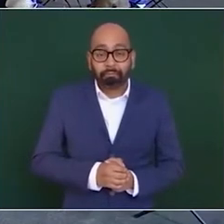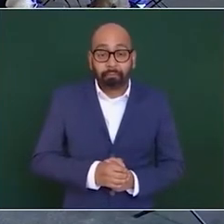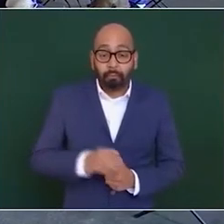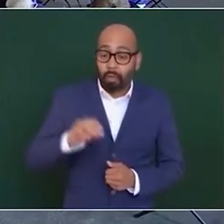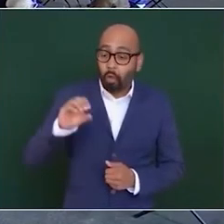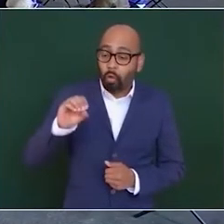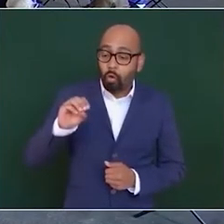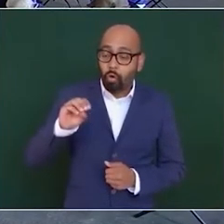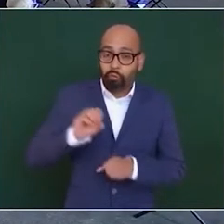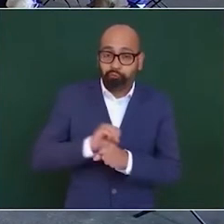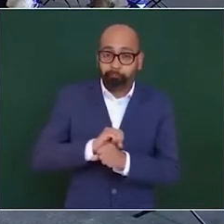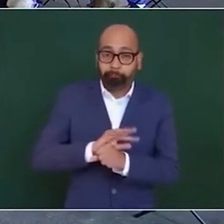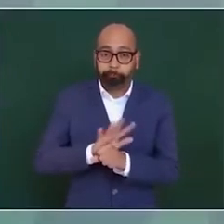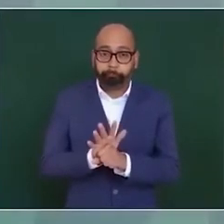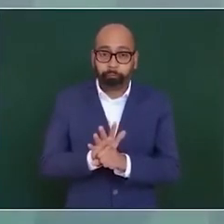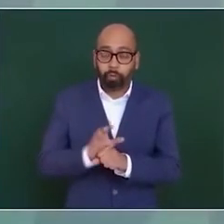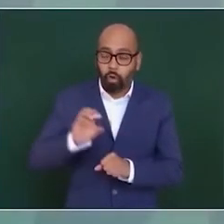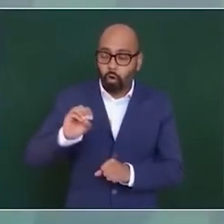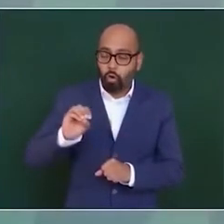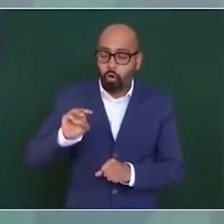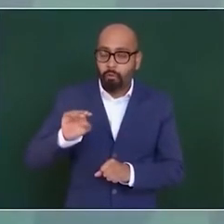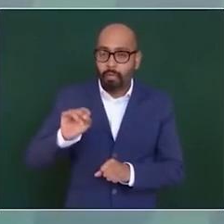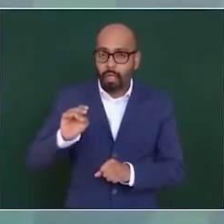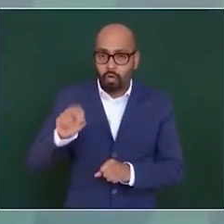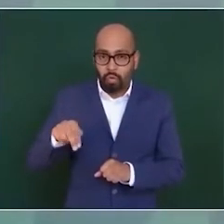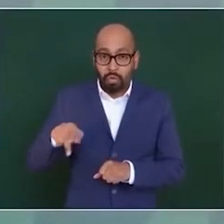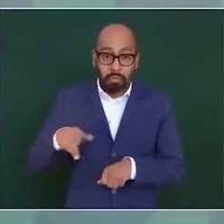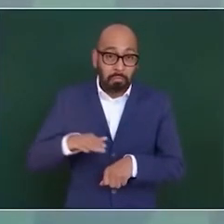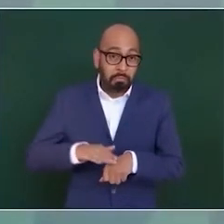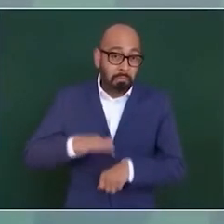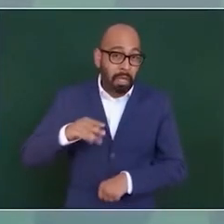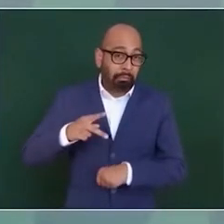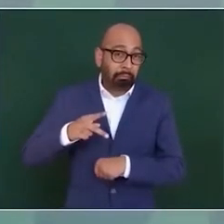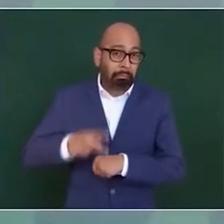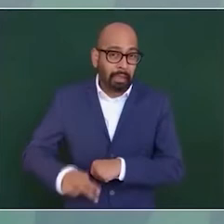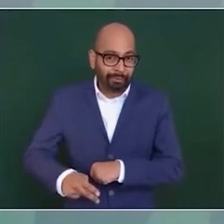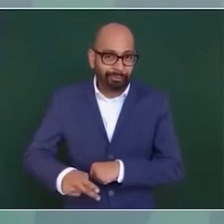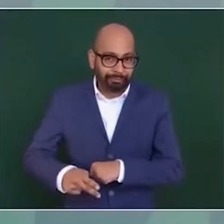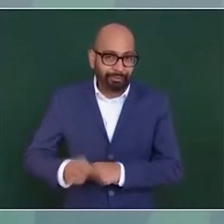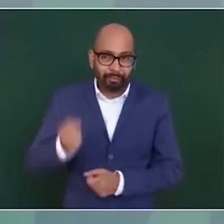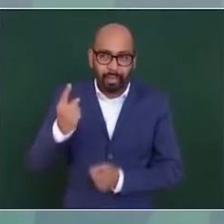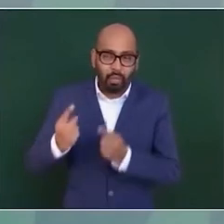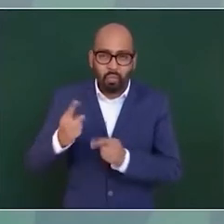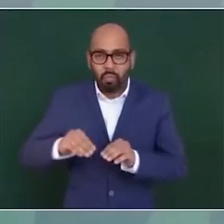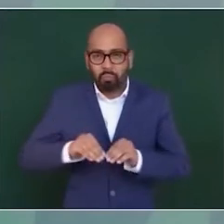peligrosa esta nueva variante que no